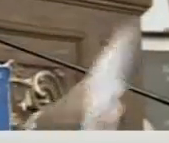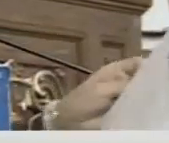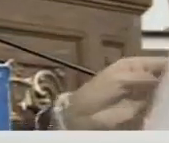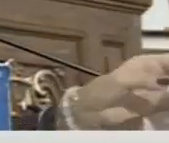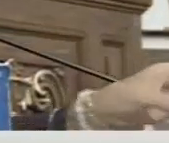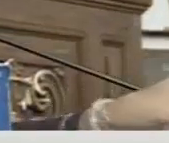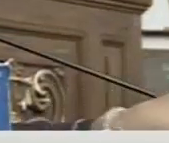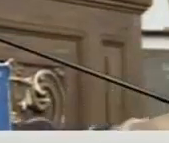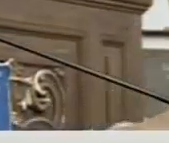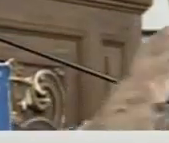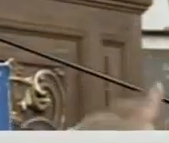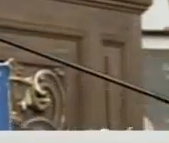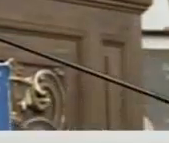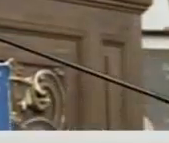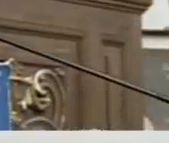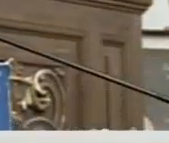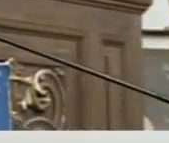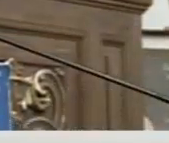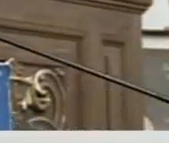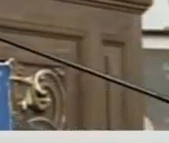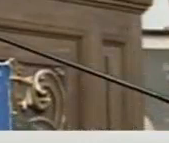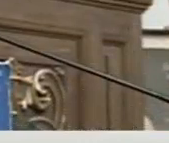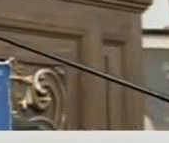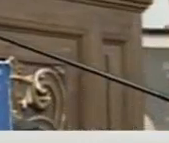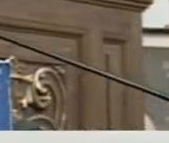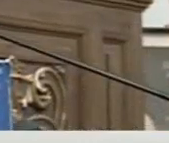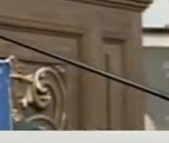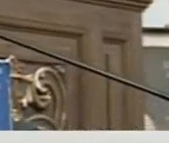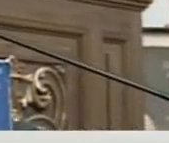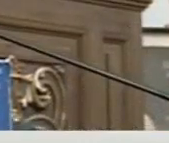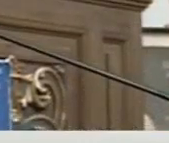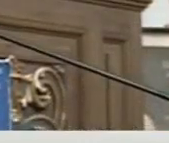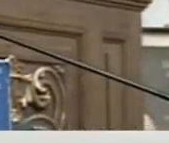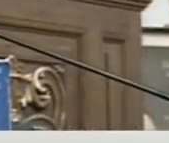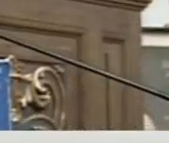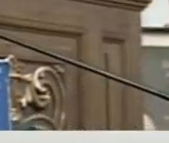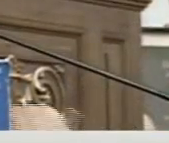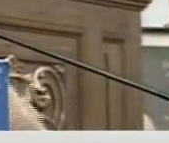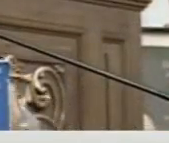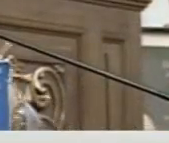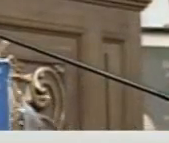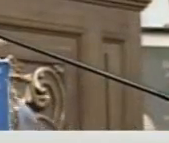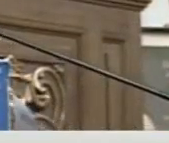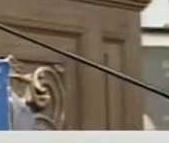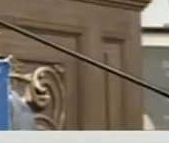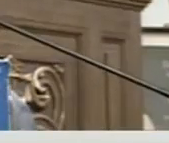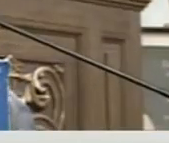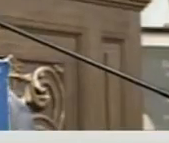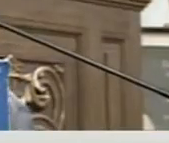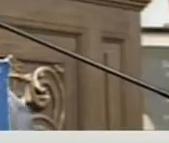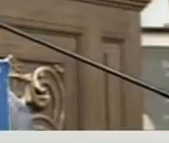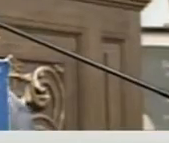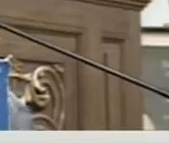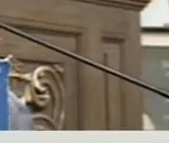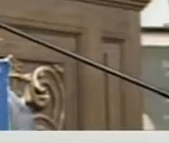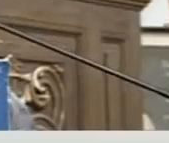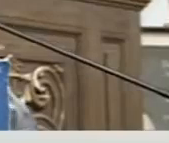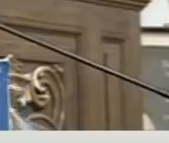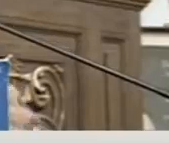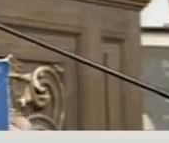iniciativa parlamentaria el proyecto de ley sobre la condecoración Orden Gran Cacique de Huaycaipuro, acompañado de